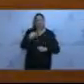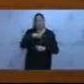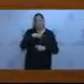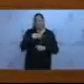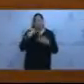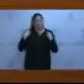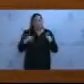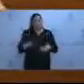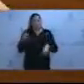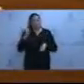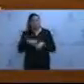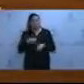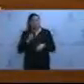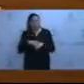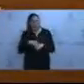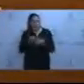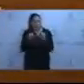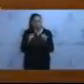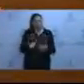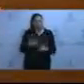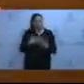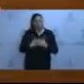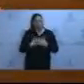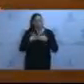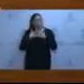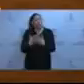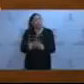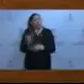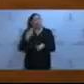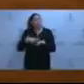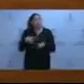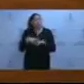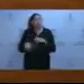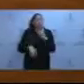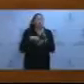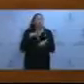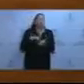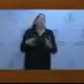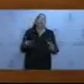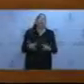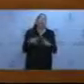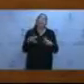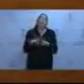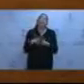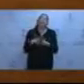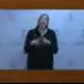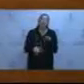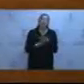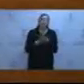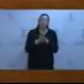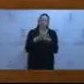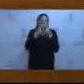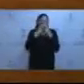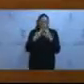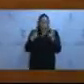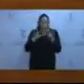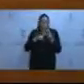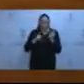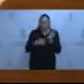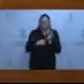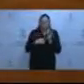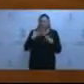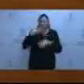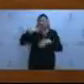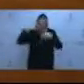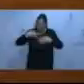es una fórmula que aúna voluntad política de que la sociedad siga existiendo como pública y realismo, porque se autoriza